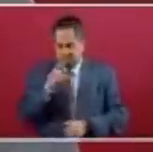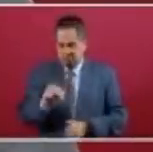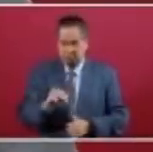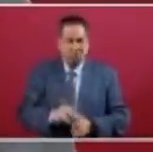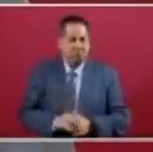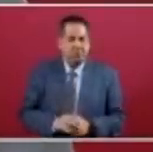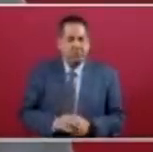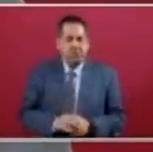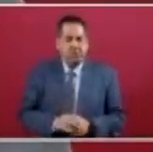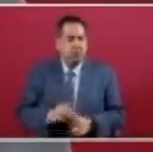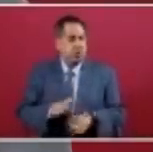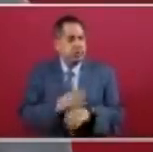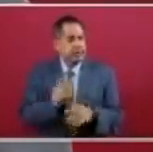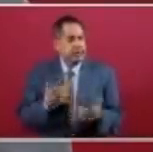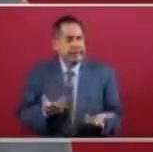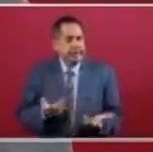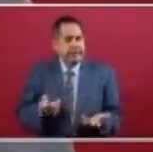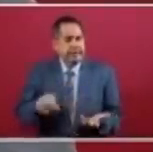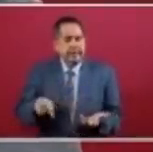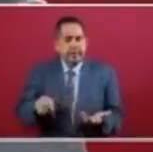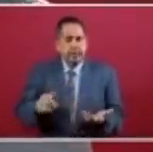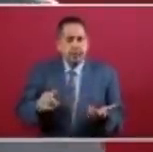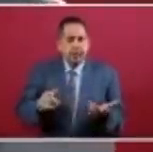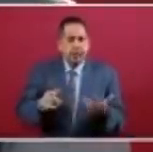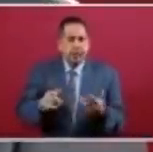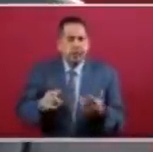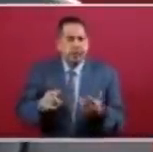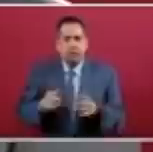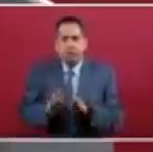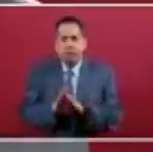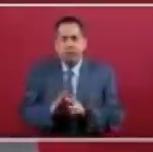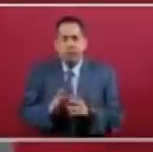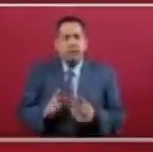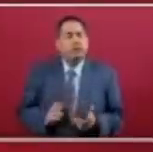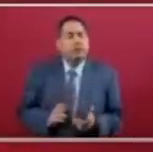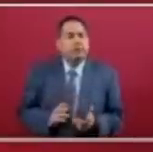en situaciones también de